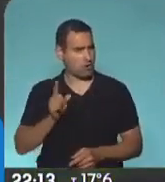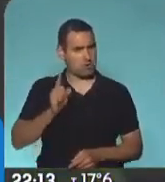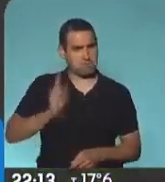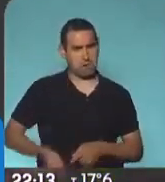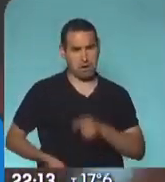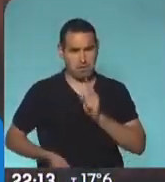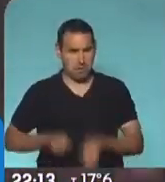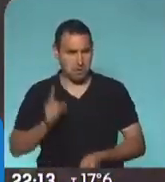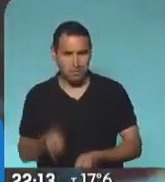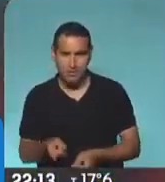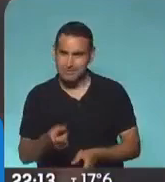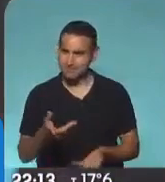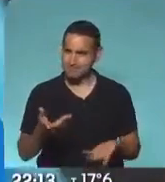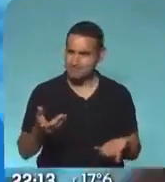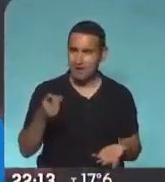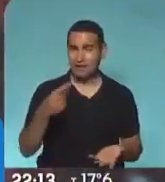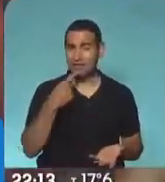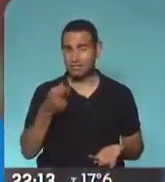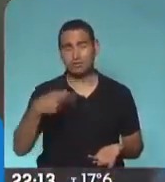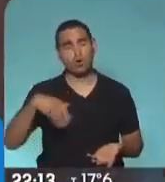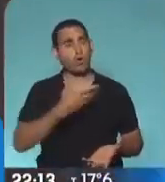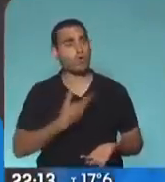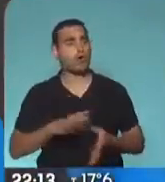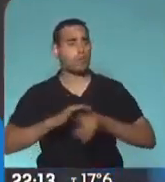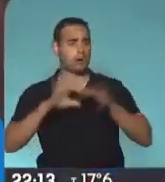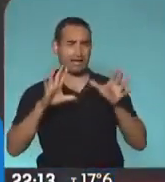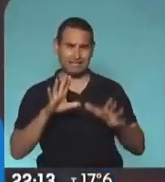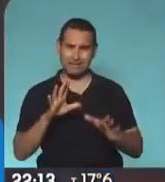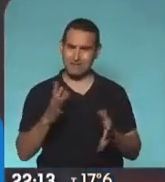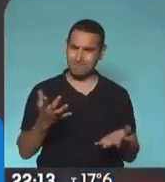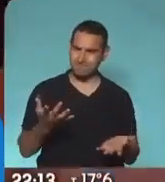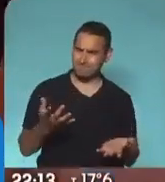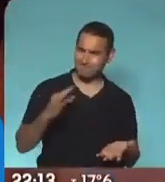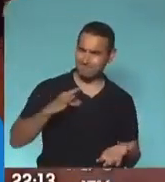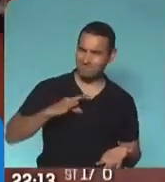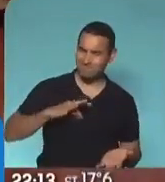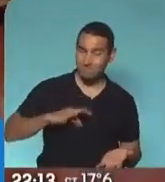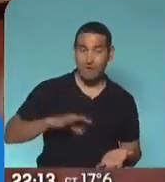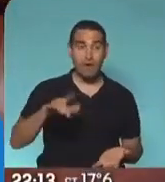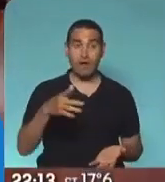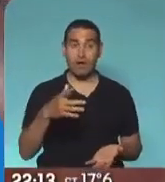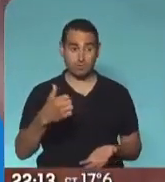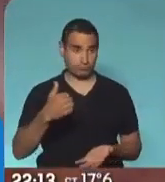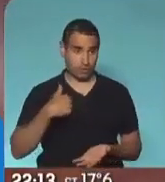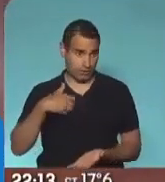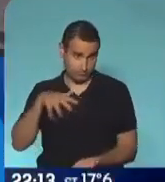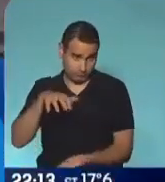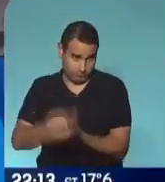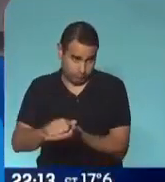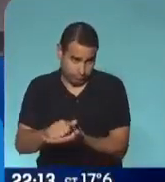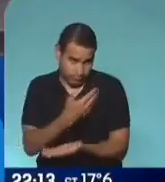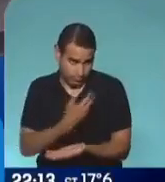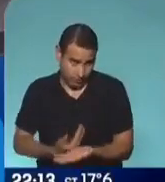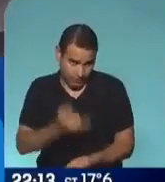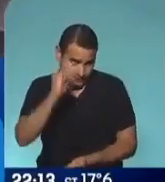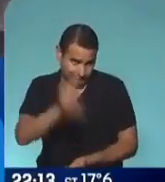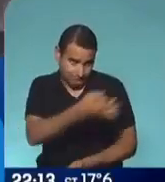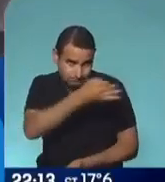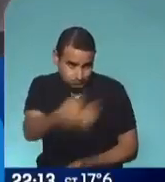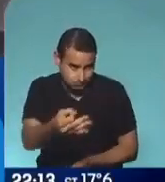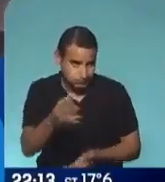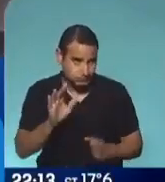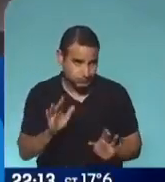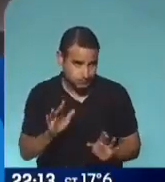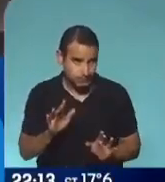una suerte de democratismo que querían restablecer. En ese sentido, la imagen del golpe de Estado es nítida, efectivamente, también con